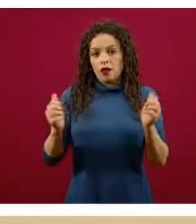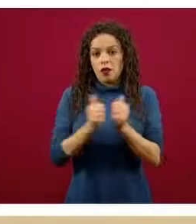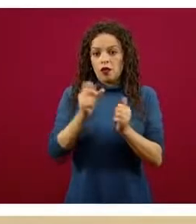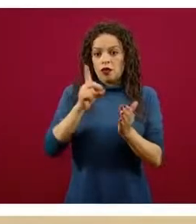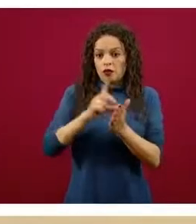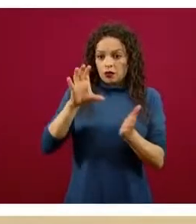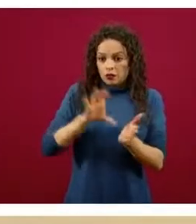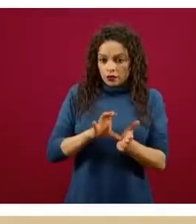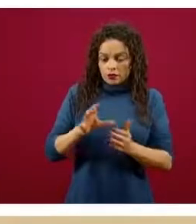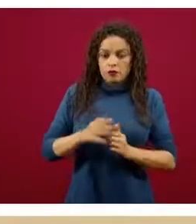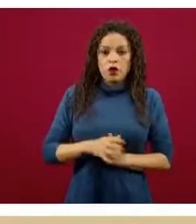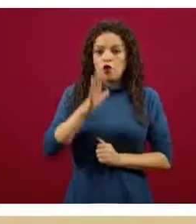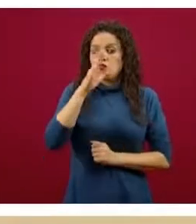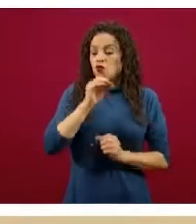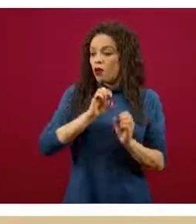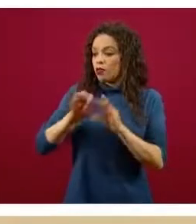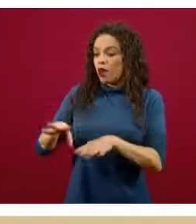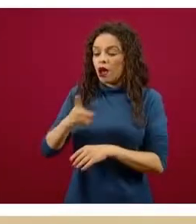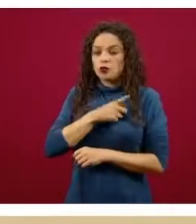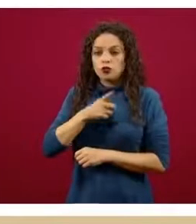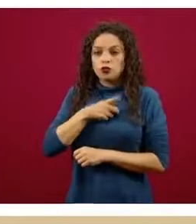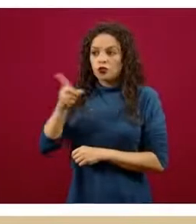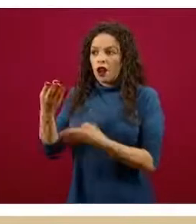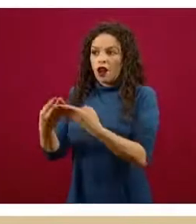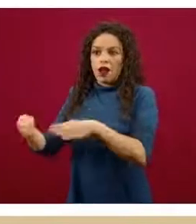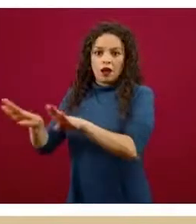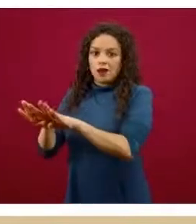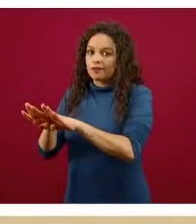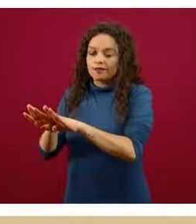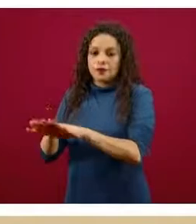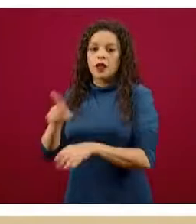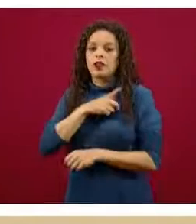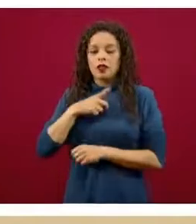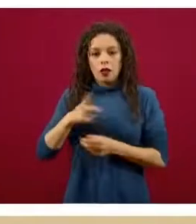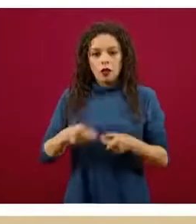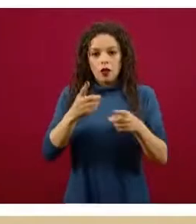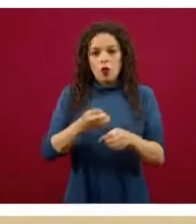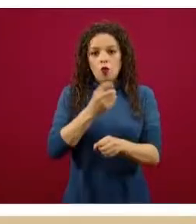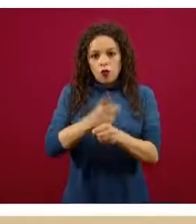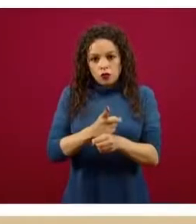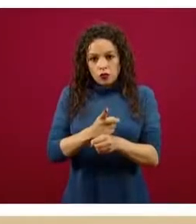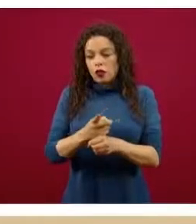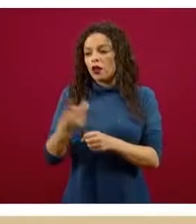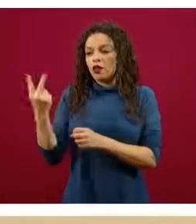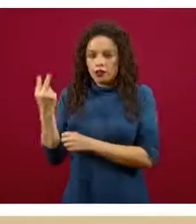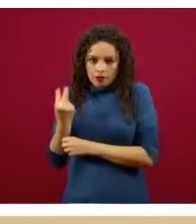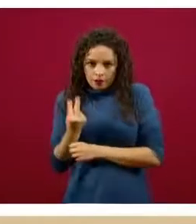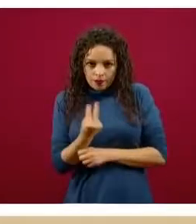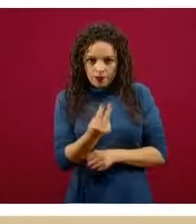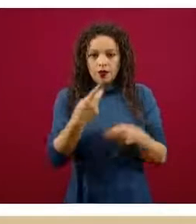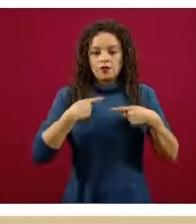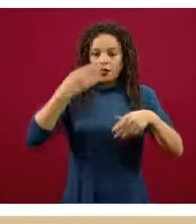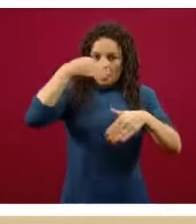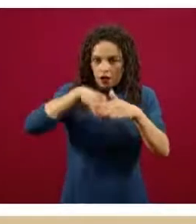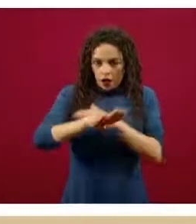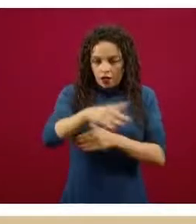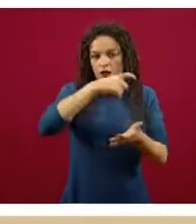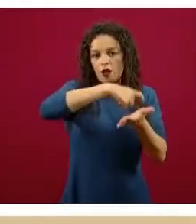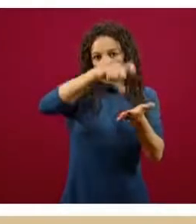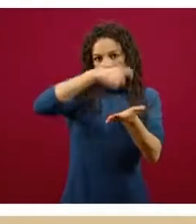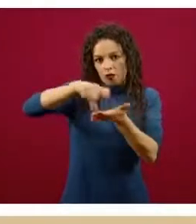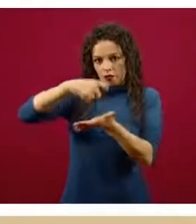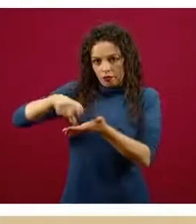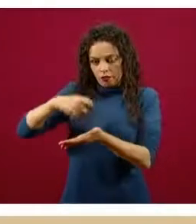que no puedan quedarse solas en casa, se les dé oportunidad de entrar a los mercados y supermercados, siempre y cuando también